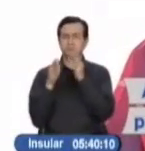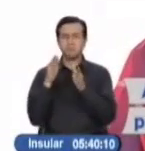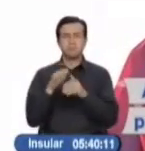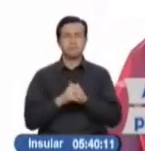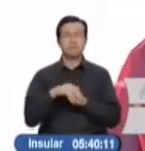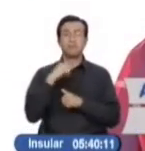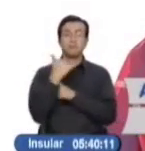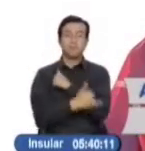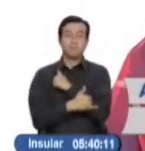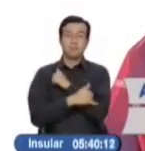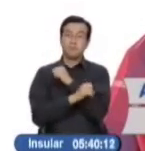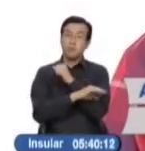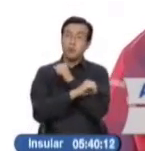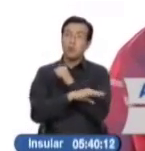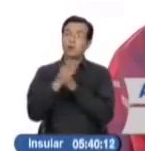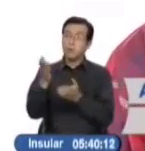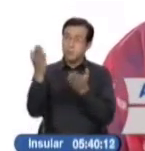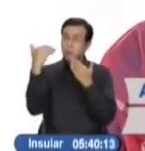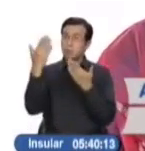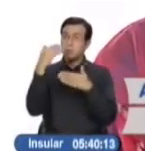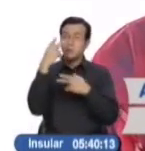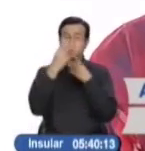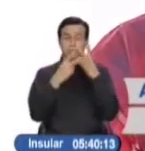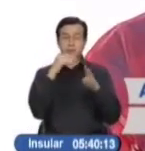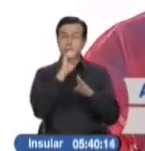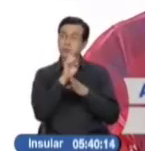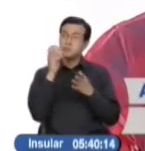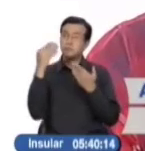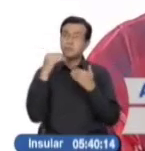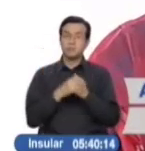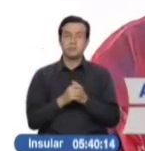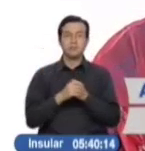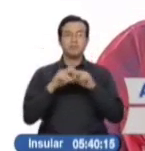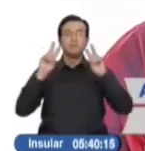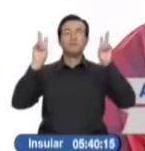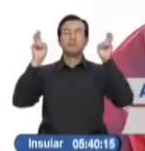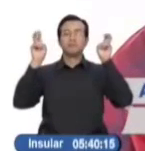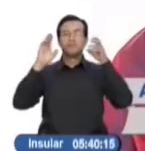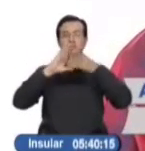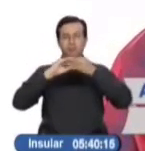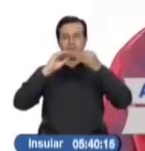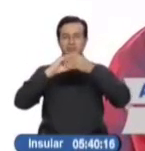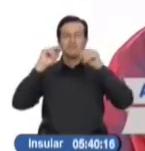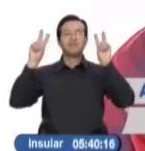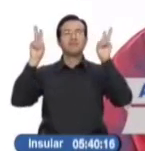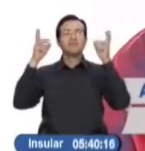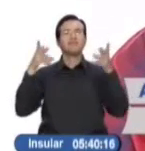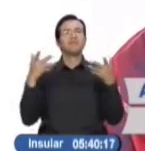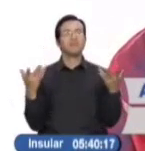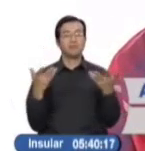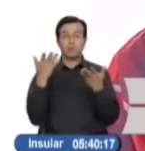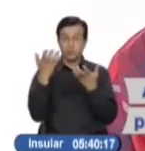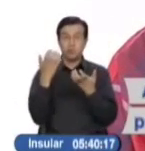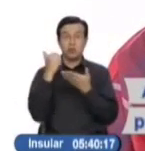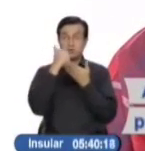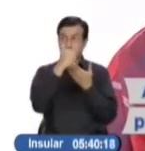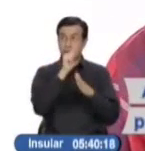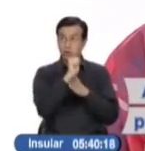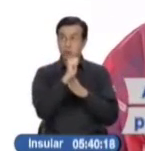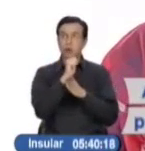en el exterior el país como tal, para que, con un eslogan que hoy lo estamos promoviendo, que es: si deseas